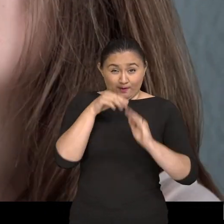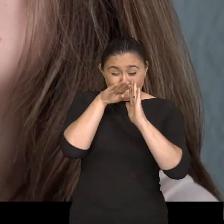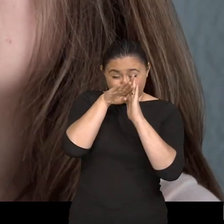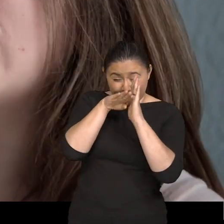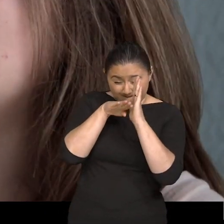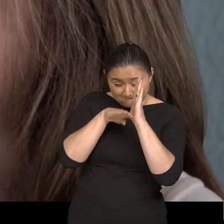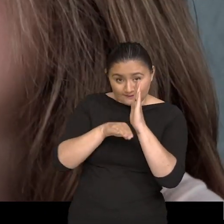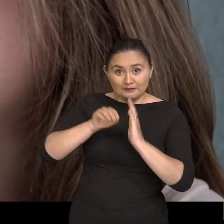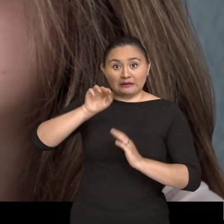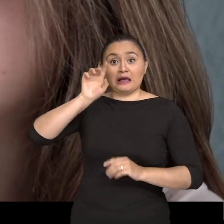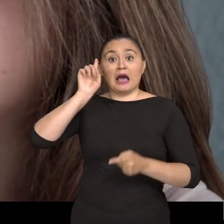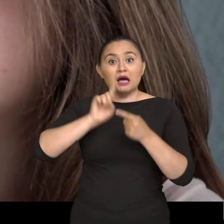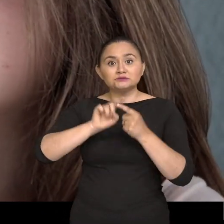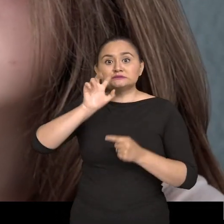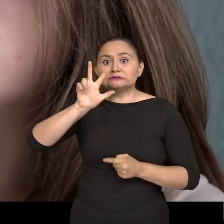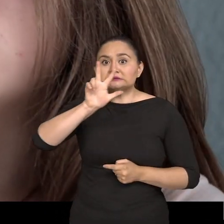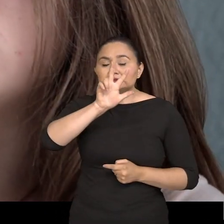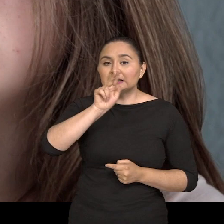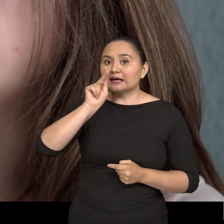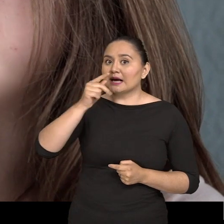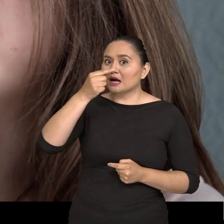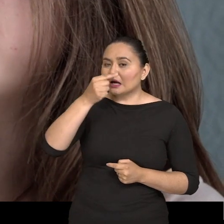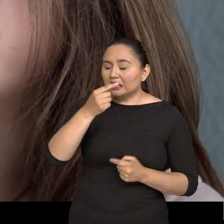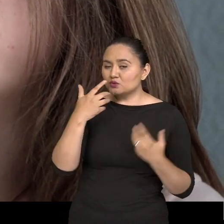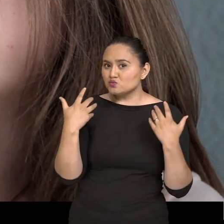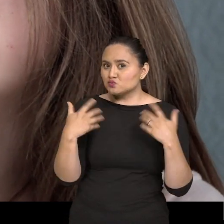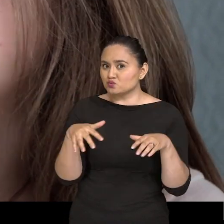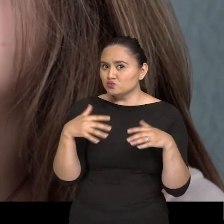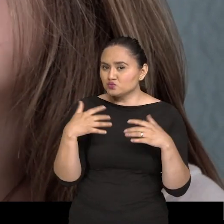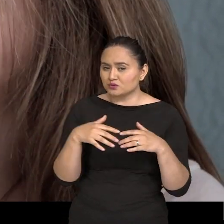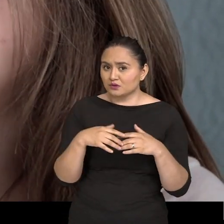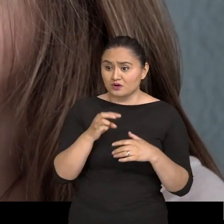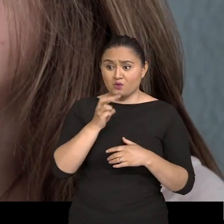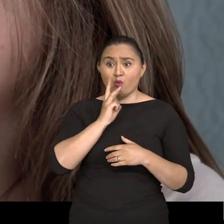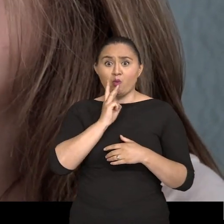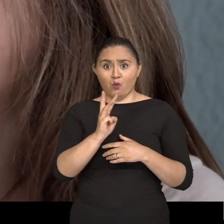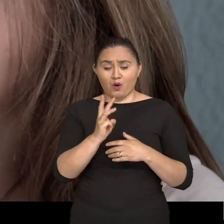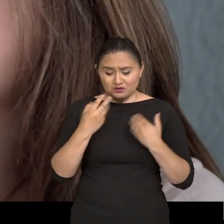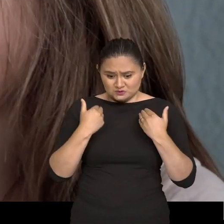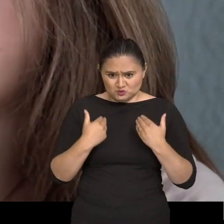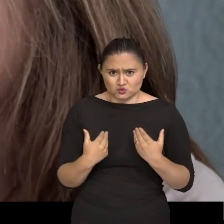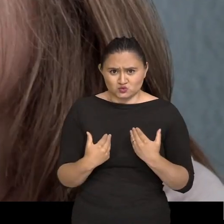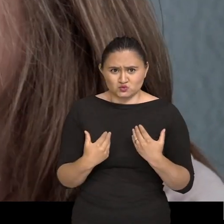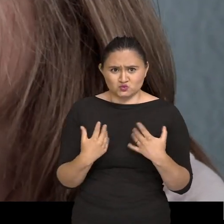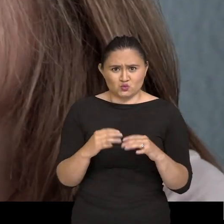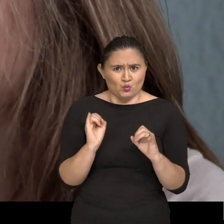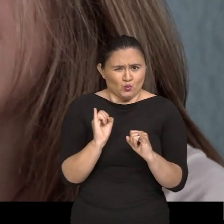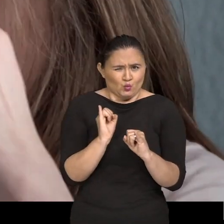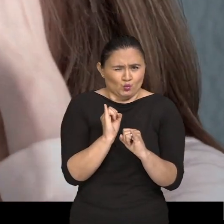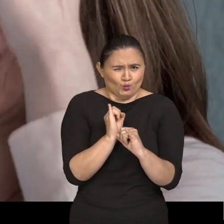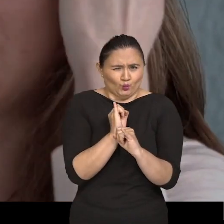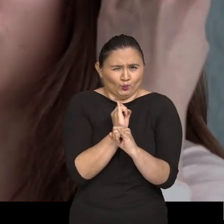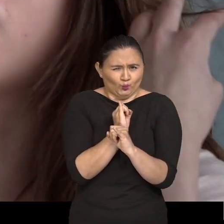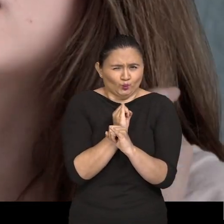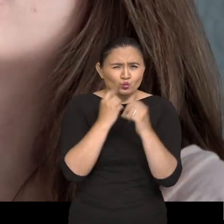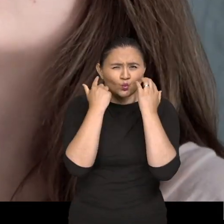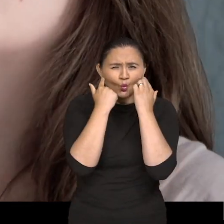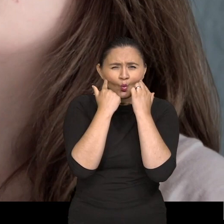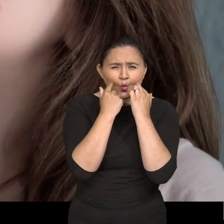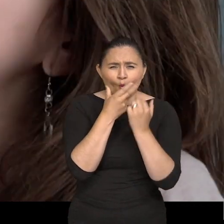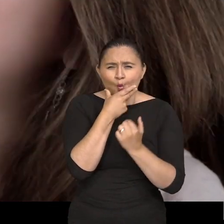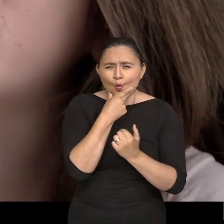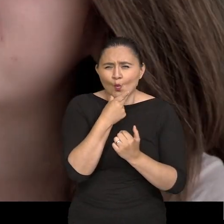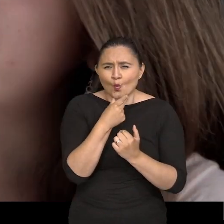llegué fue 33 kilos y huevos o si fuere como la muerte o sea eso sí terrible